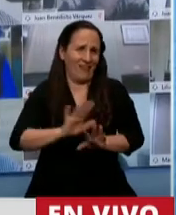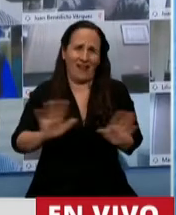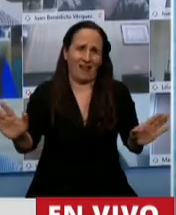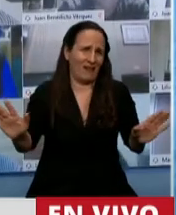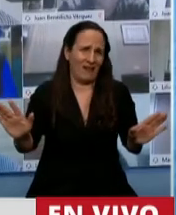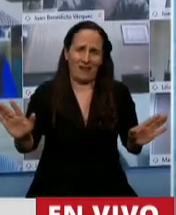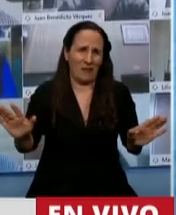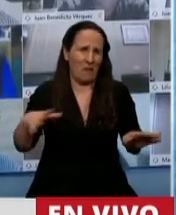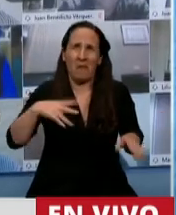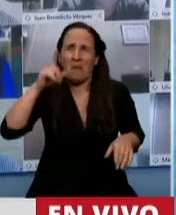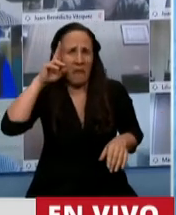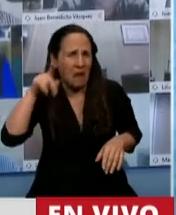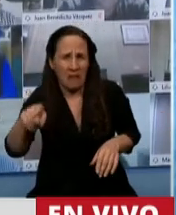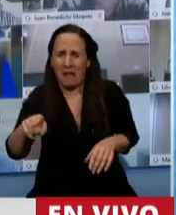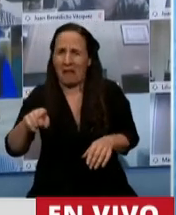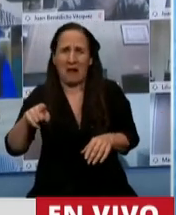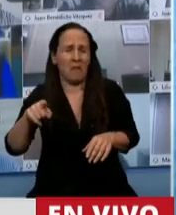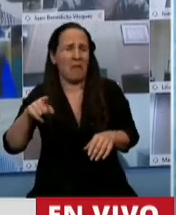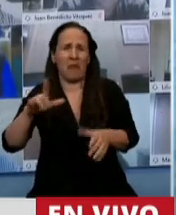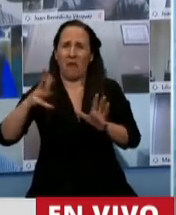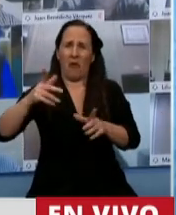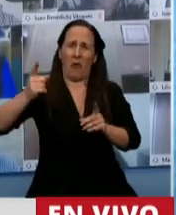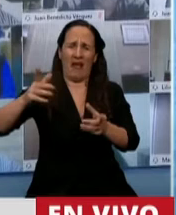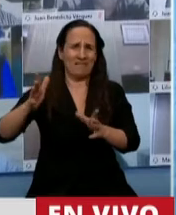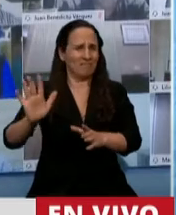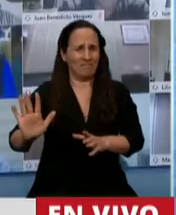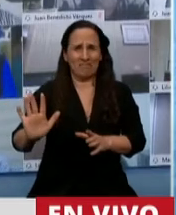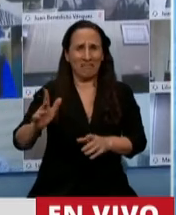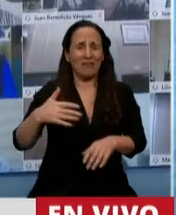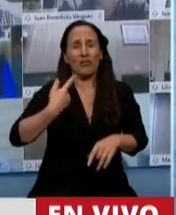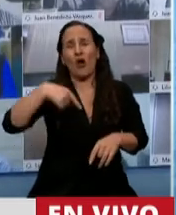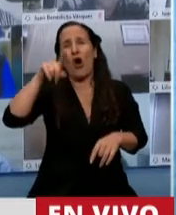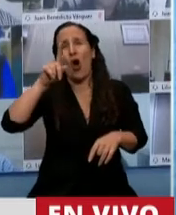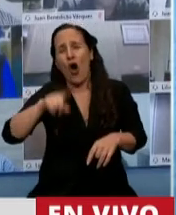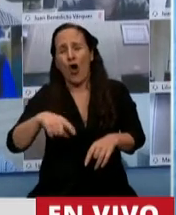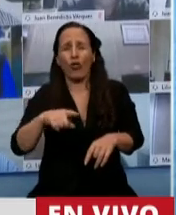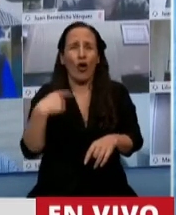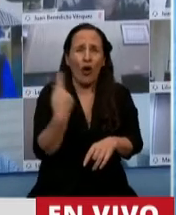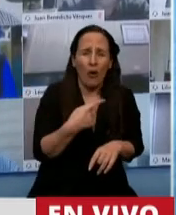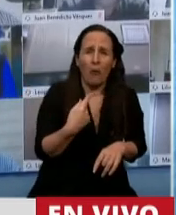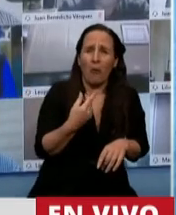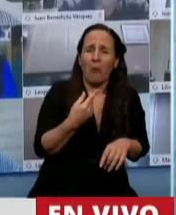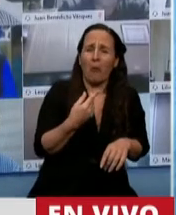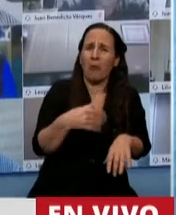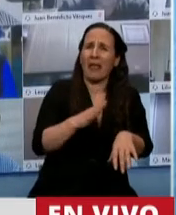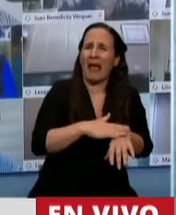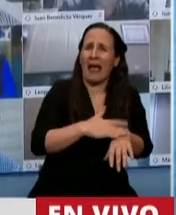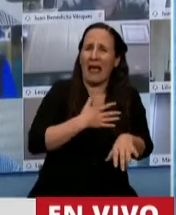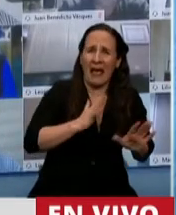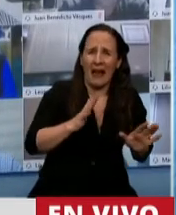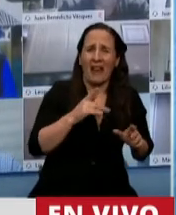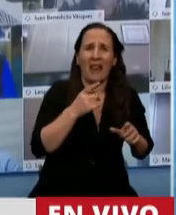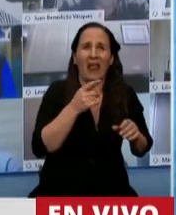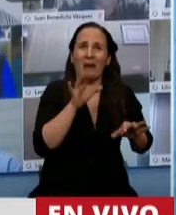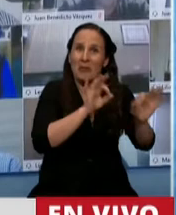inadaptados, irresponsables, que durante toda la tarde nos hicieron perder a nosotros y a todo el pueblo argentino de estas leyes